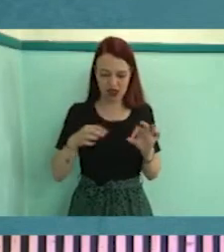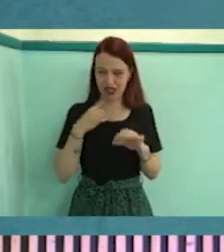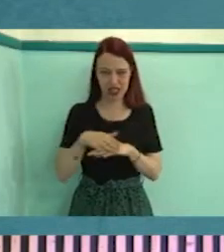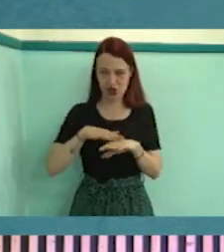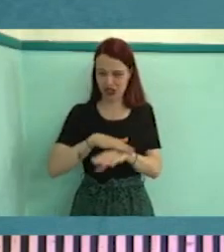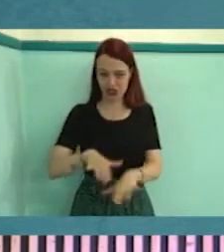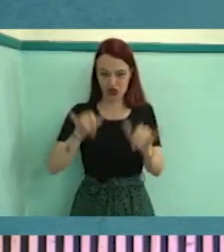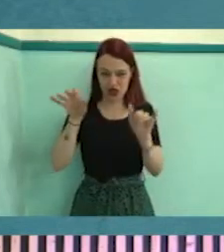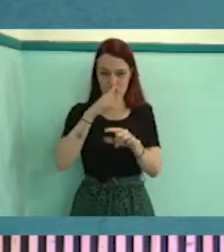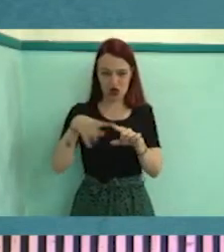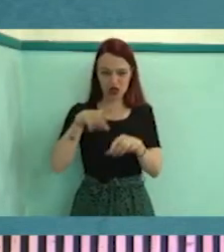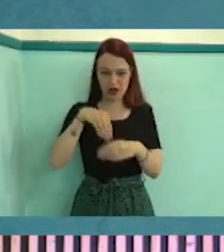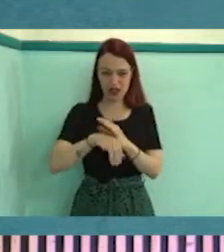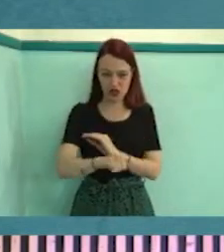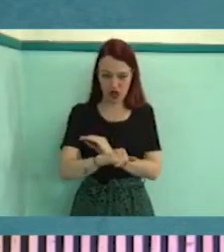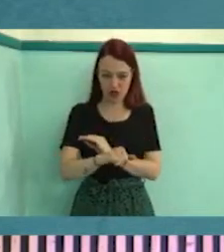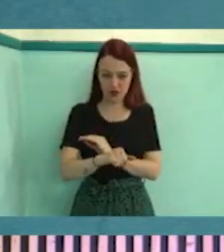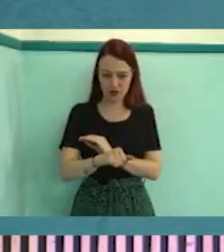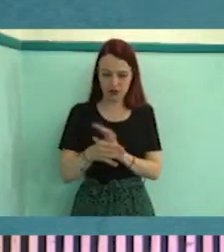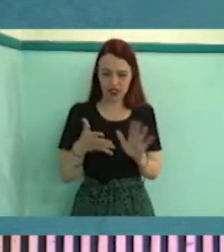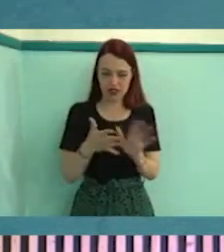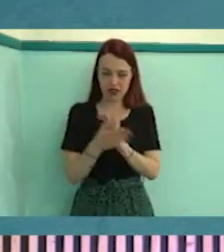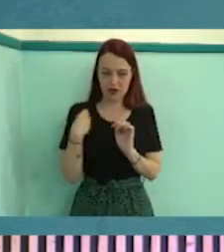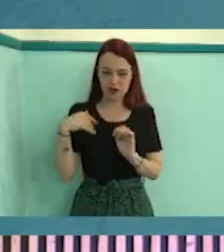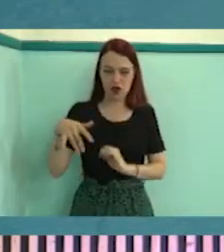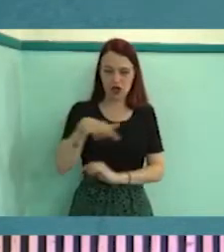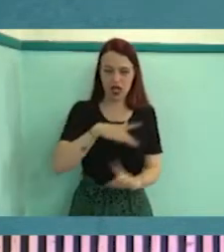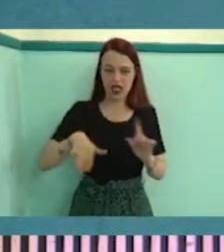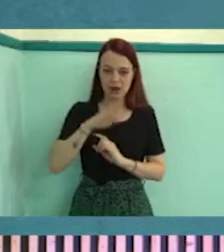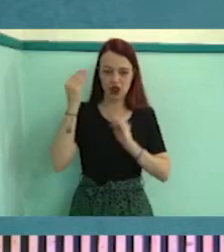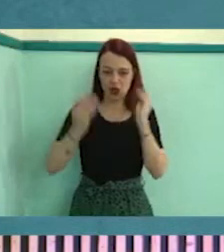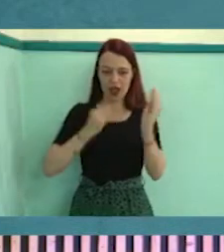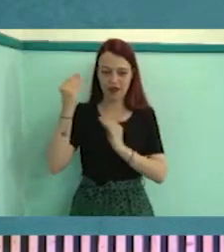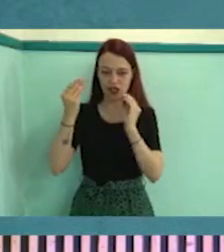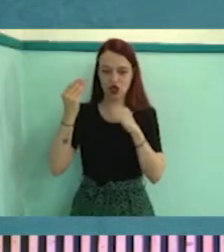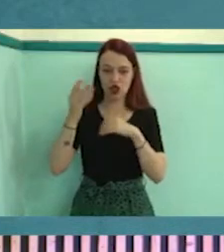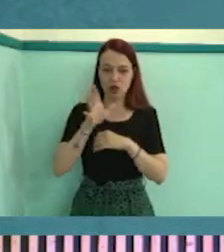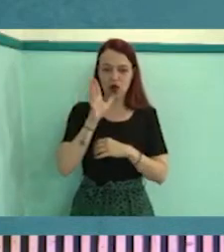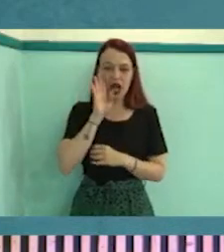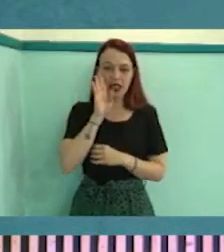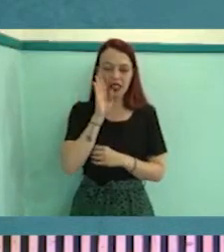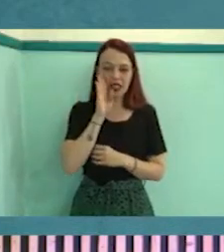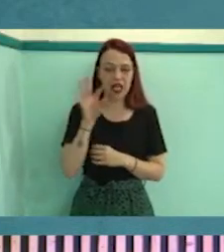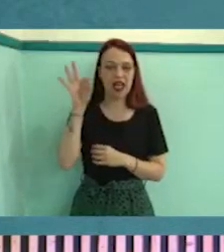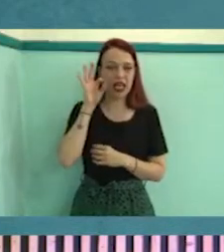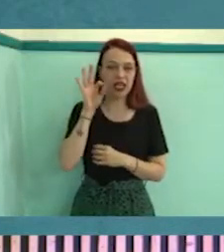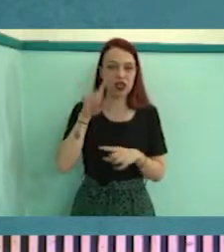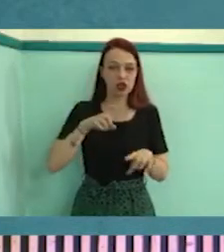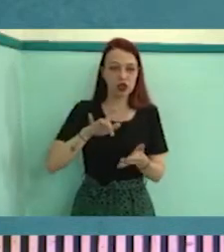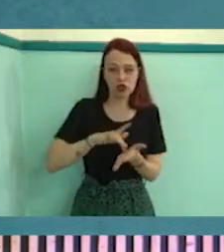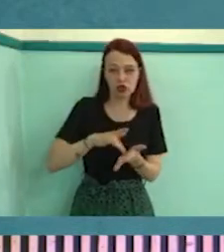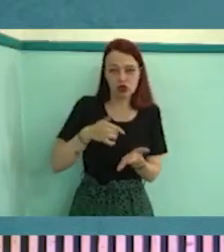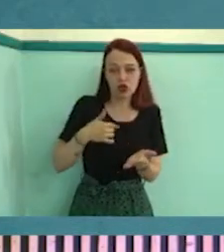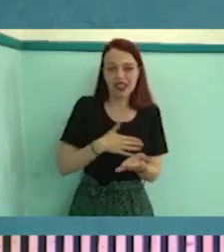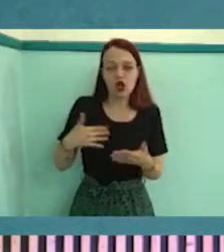todo lo que llevamos dentro y sobre todo por esta este espacio de reflexión e para como decíamos antes no elegir en qué bando de la historia queremos estar en el